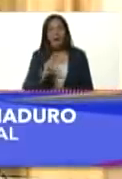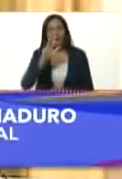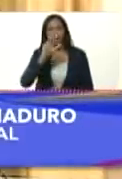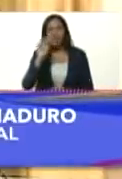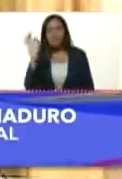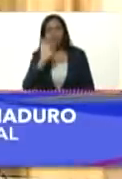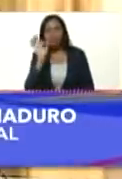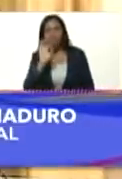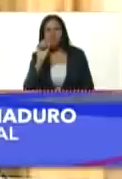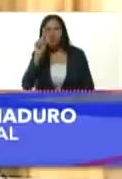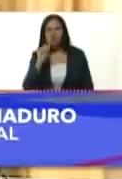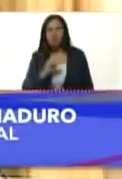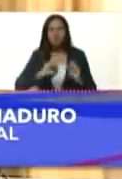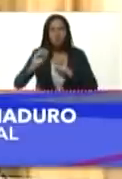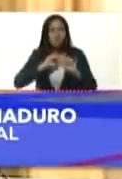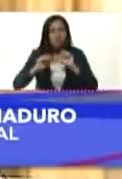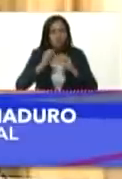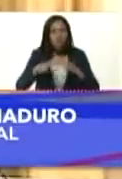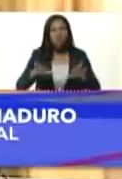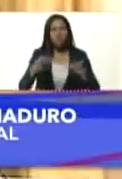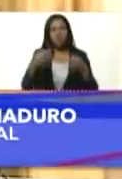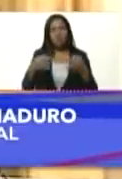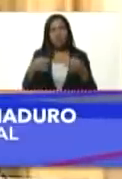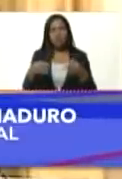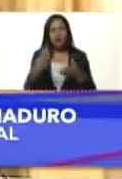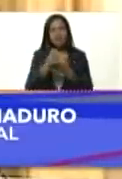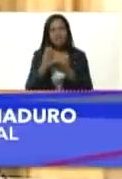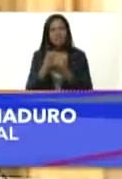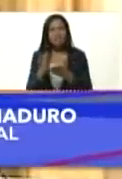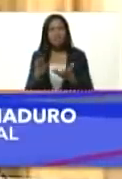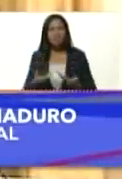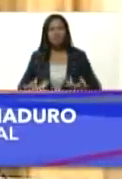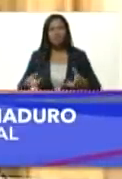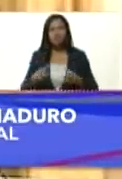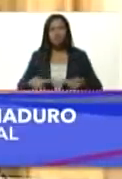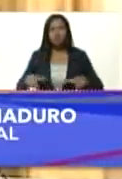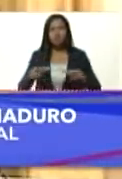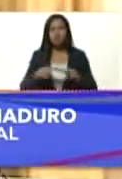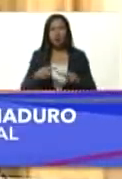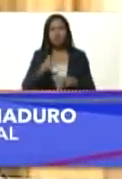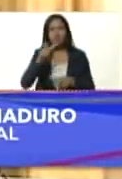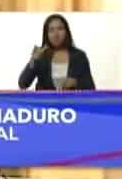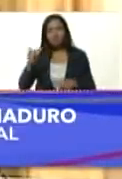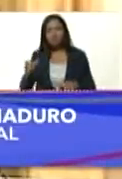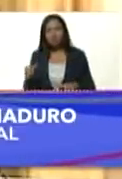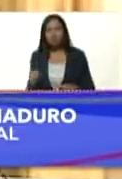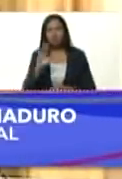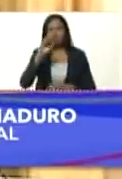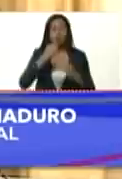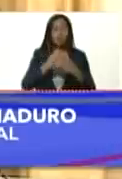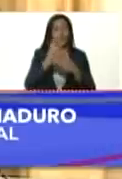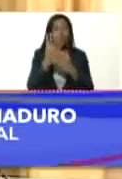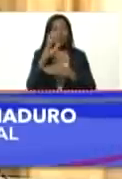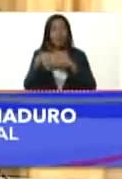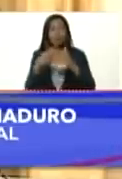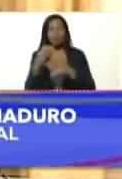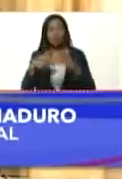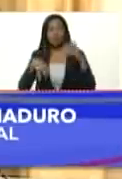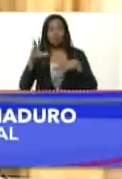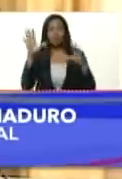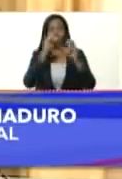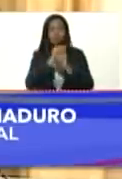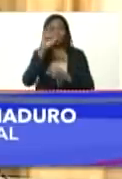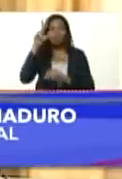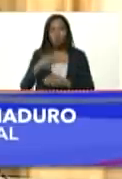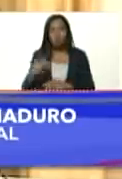lo que normalmente se mueve en esa zona, que es un hervidero de gente desde las 5 de la mañana hasta las 12 de la noche todos los